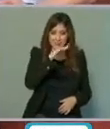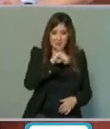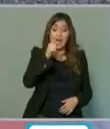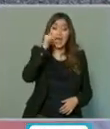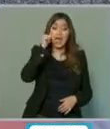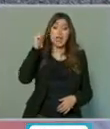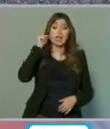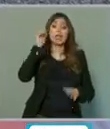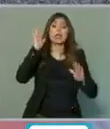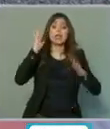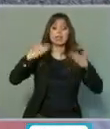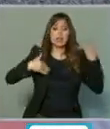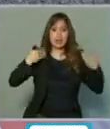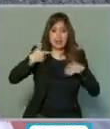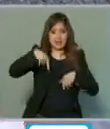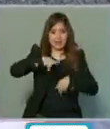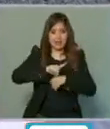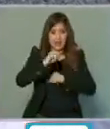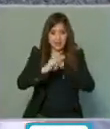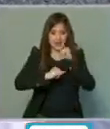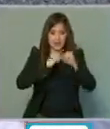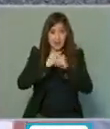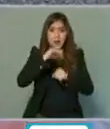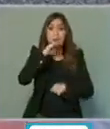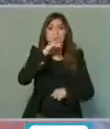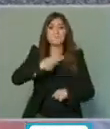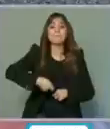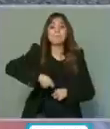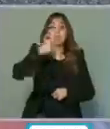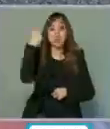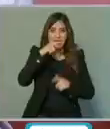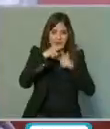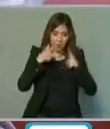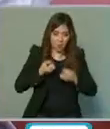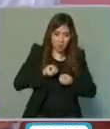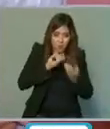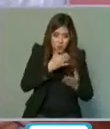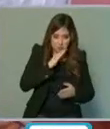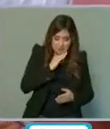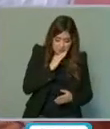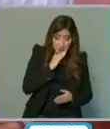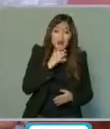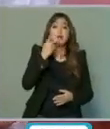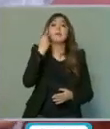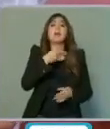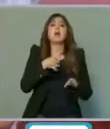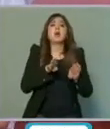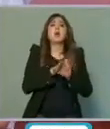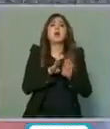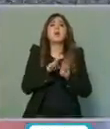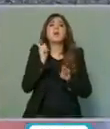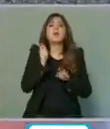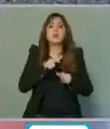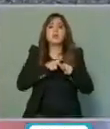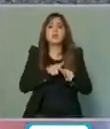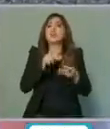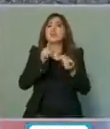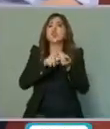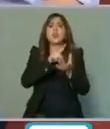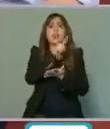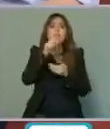el Día Internacional de la Lengua Materna, pero la celebración continúa. ¿En dónde vamos a poder encontrar esta